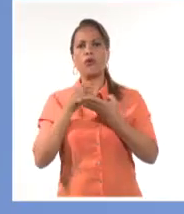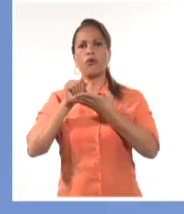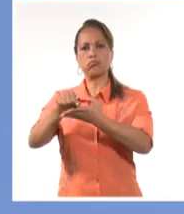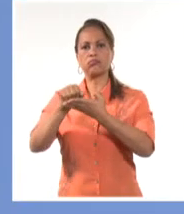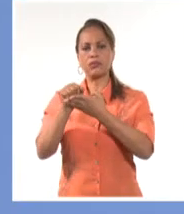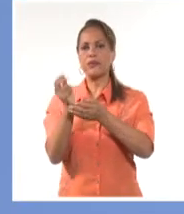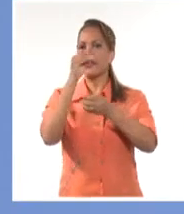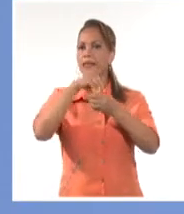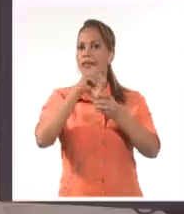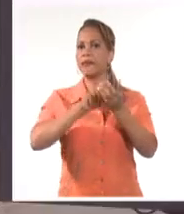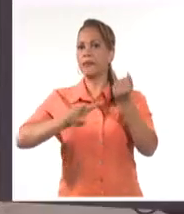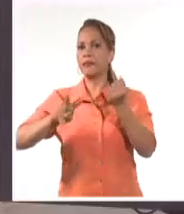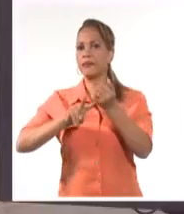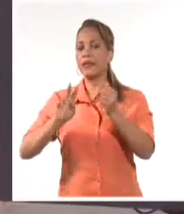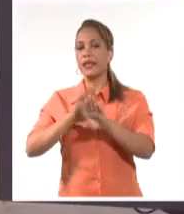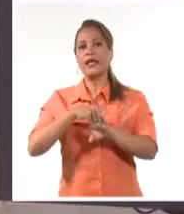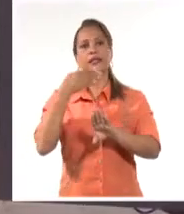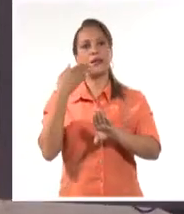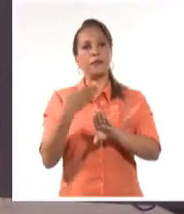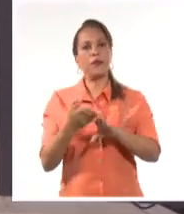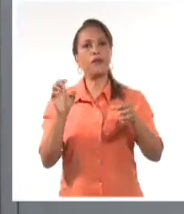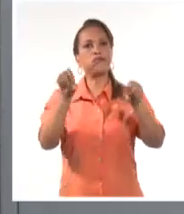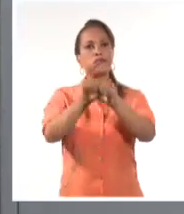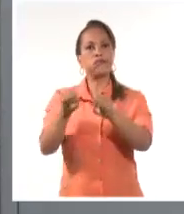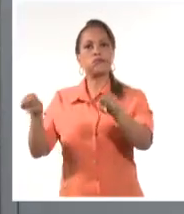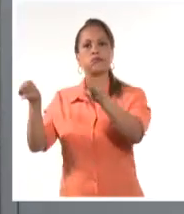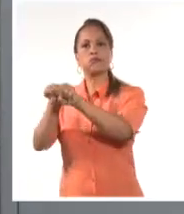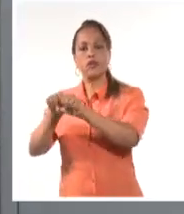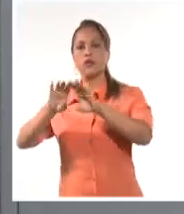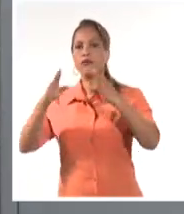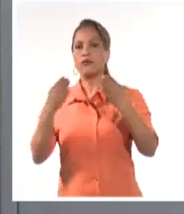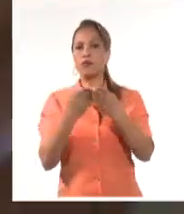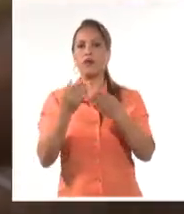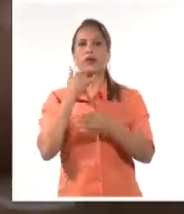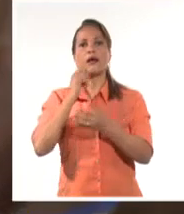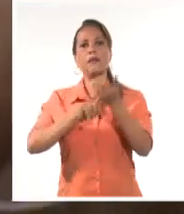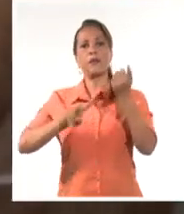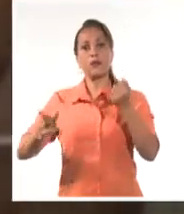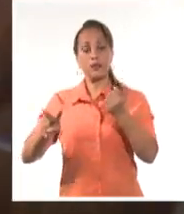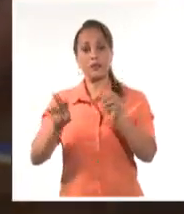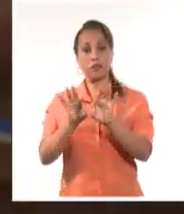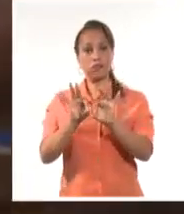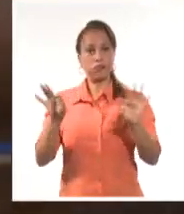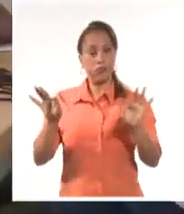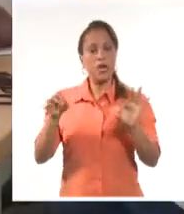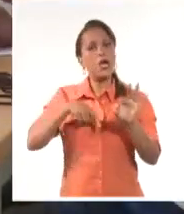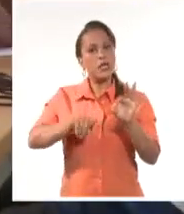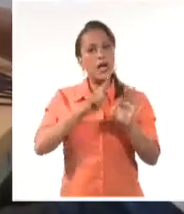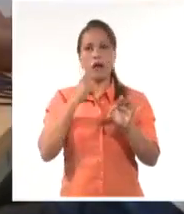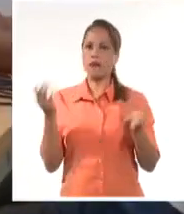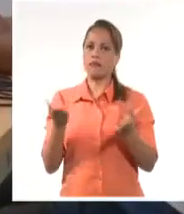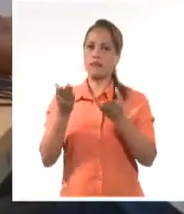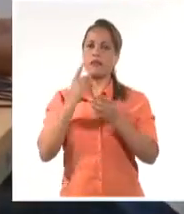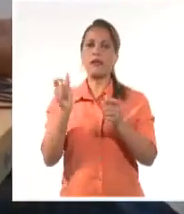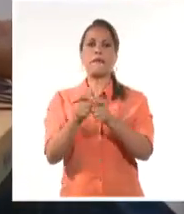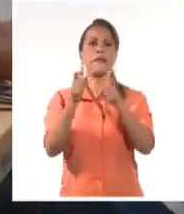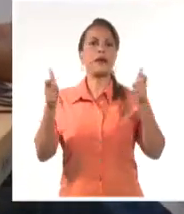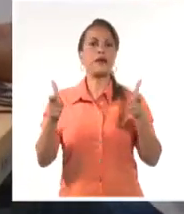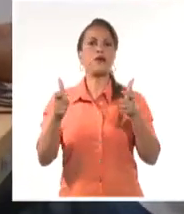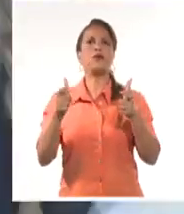este territorio. Tras redirigir los enlaces para reconectar a la provincia a través de la fibra óptica, hoy se recupera la mayor cantidad